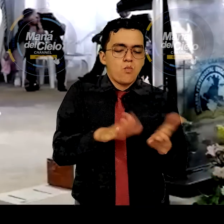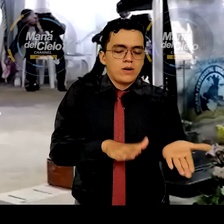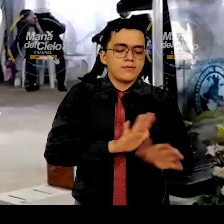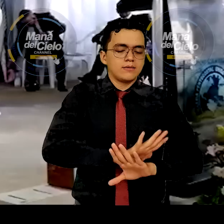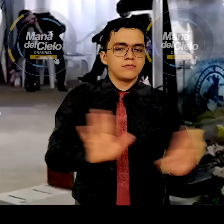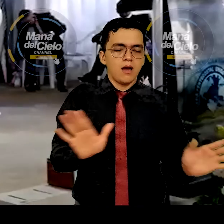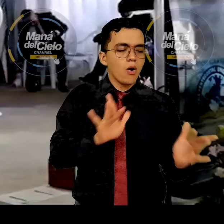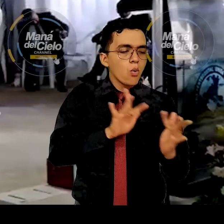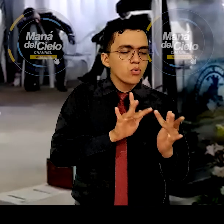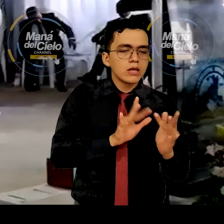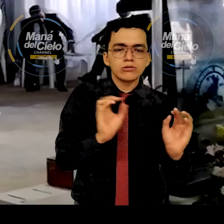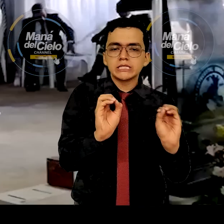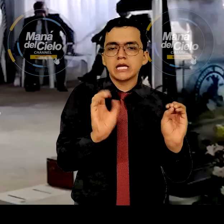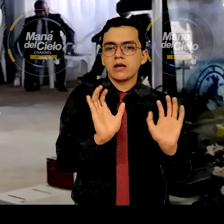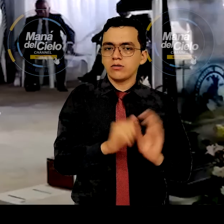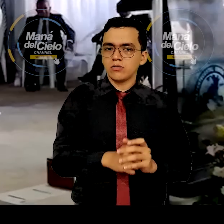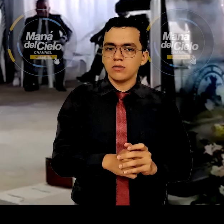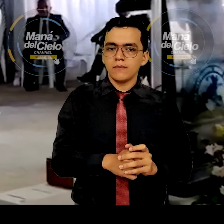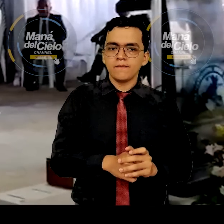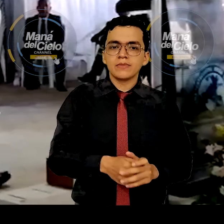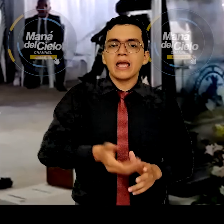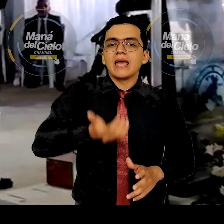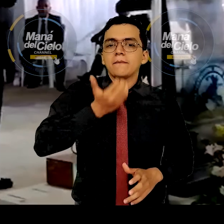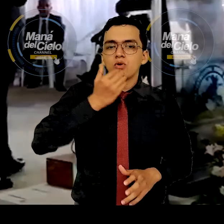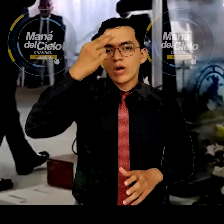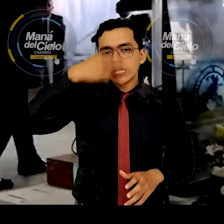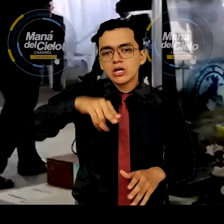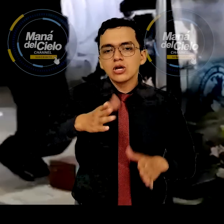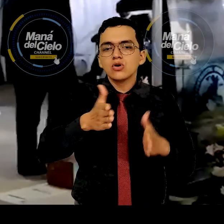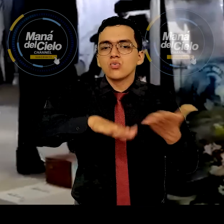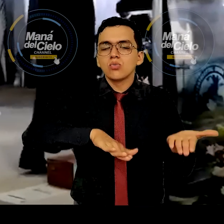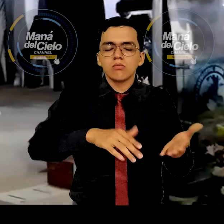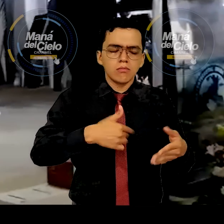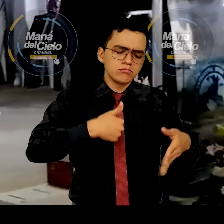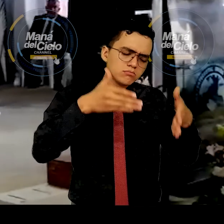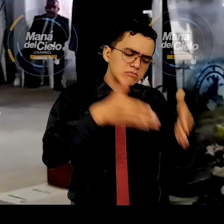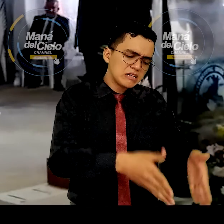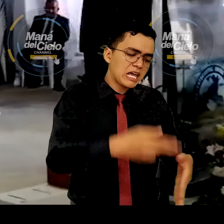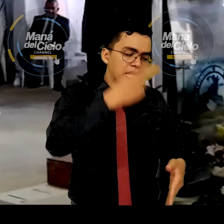Ay, hijo, tú sabes que yo te quiero mucho, pero ¿cuál hijo si ya se murió?